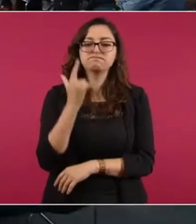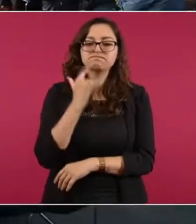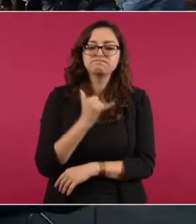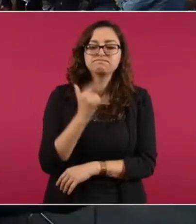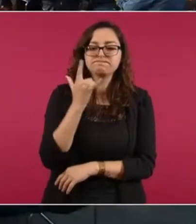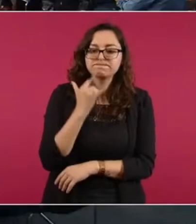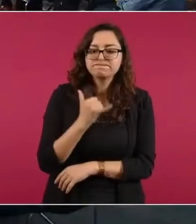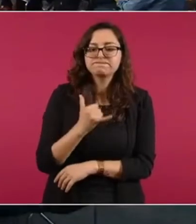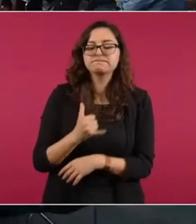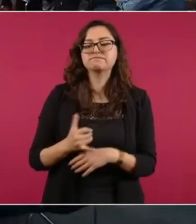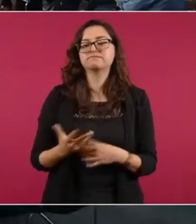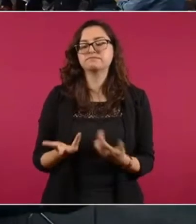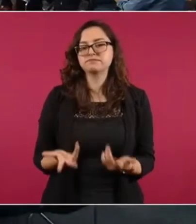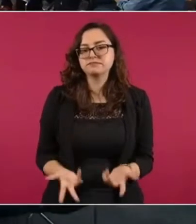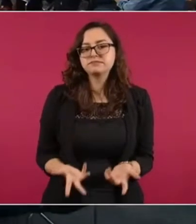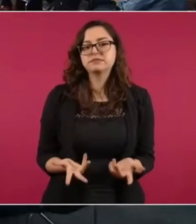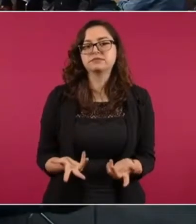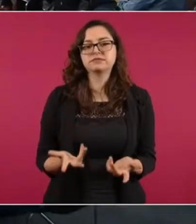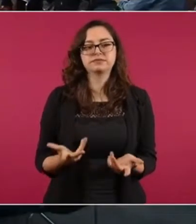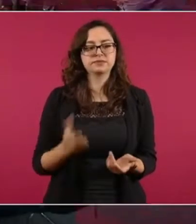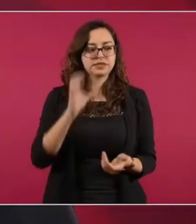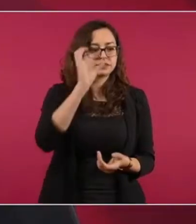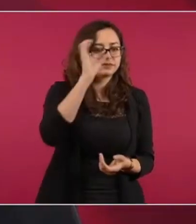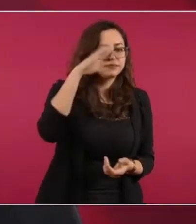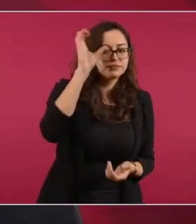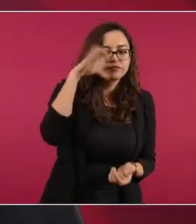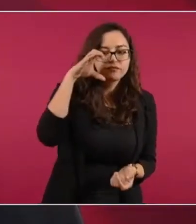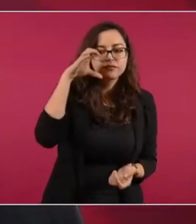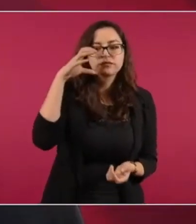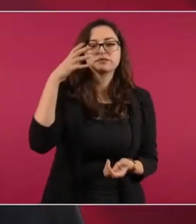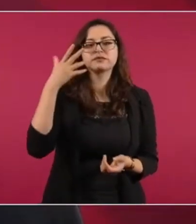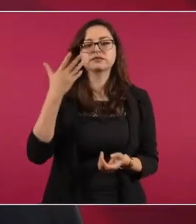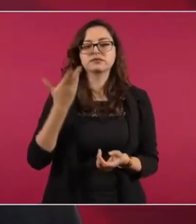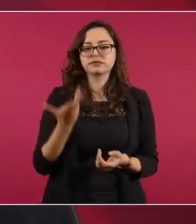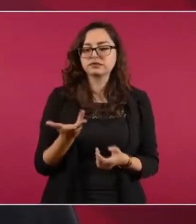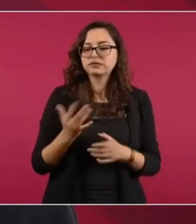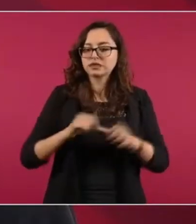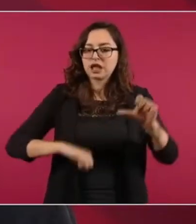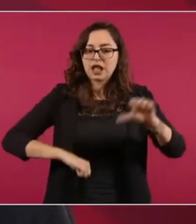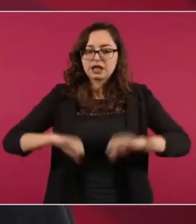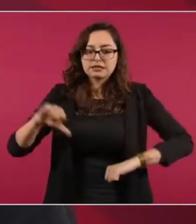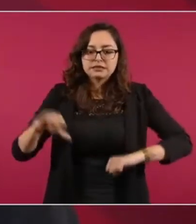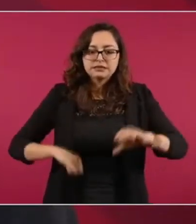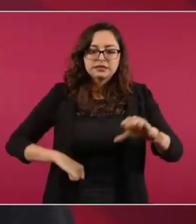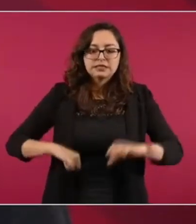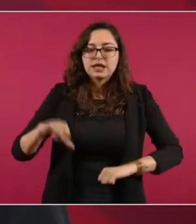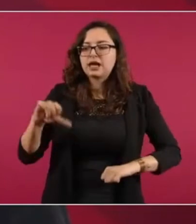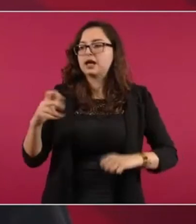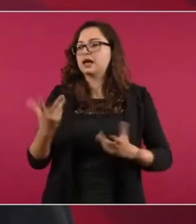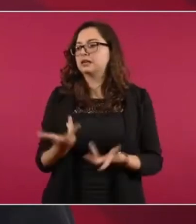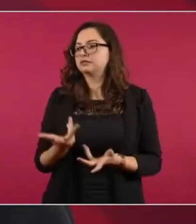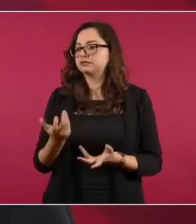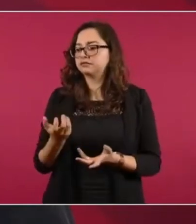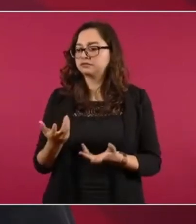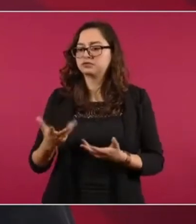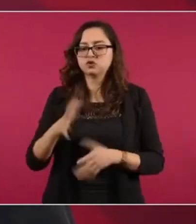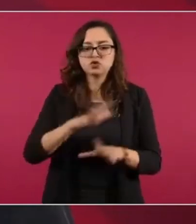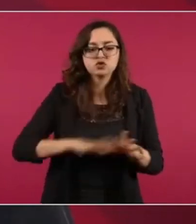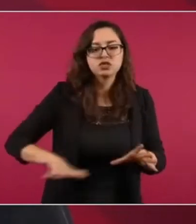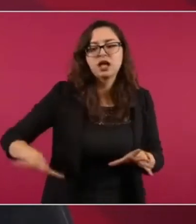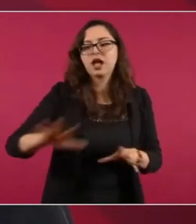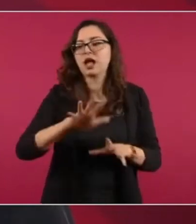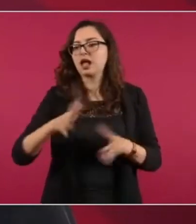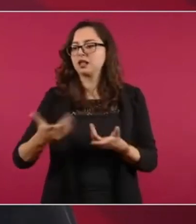los distintos campos de la ciencia, de las actividades económicas,